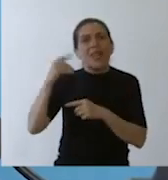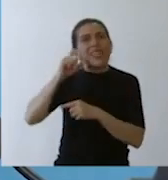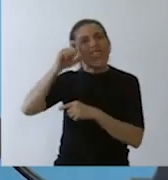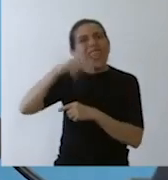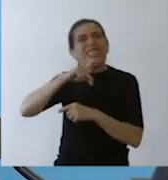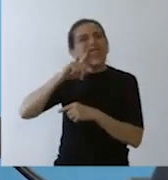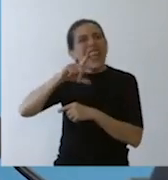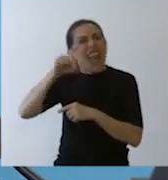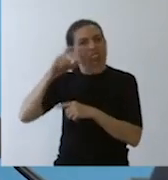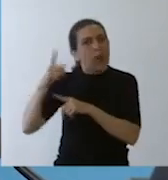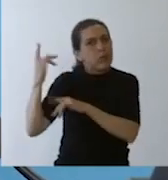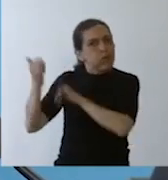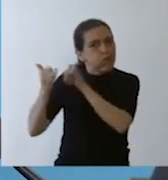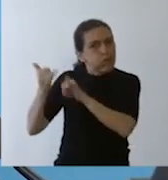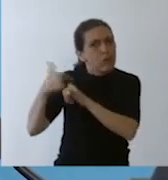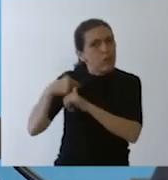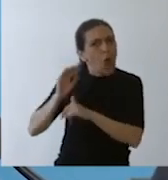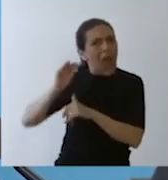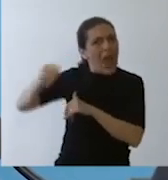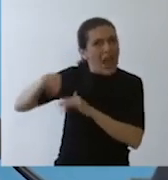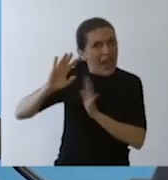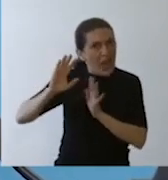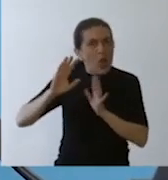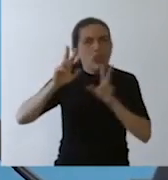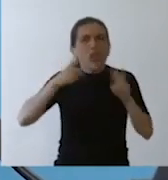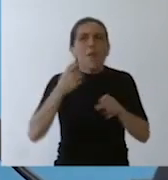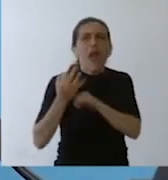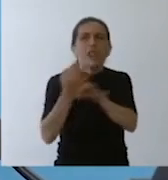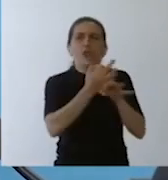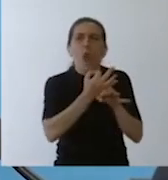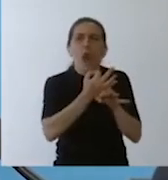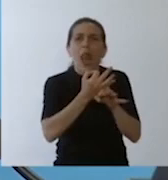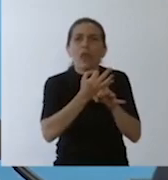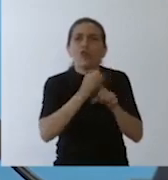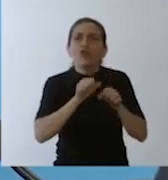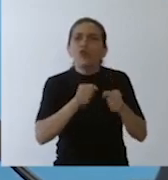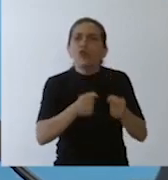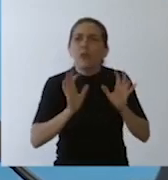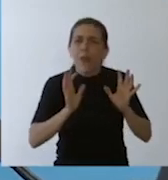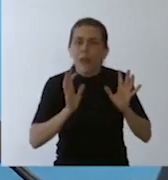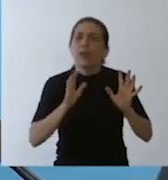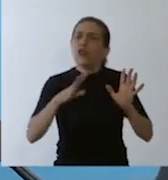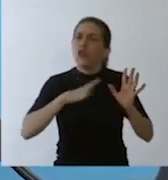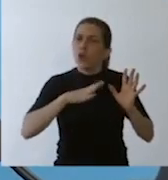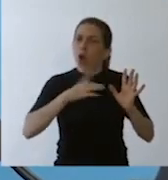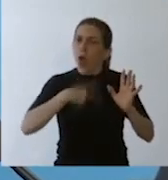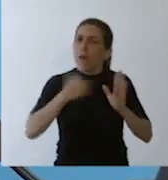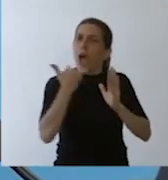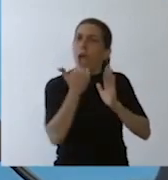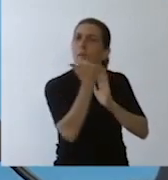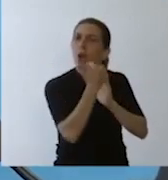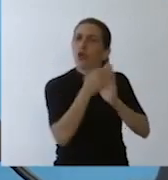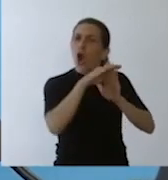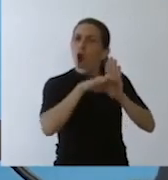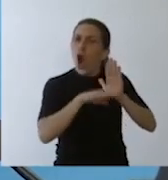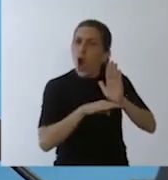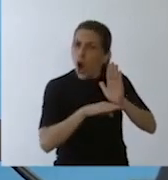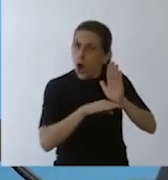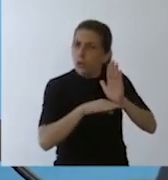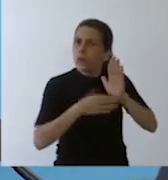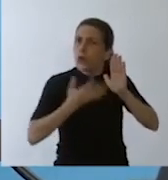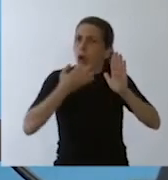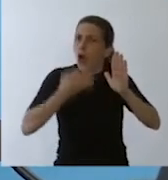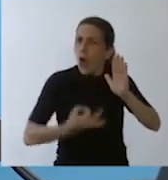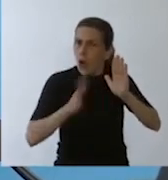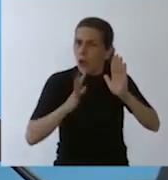con respecto a la suspensión de las clases y demás. Nosotros todavía mantenemos en el protocolo, como es correcto, cuando